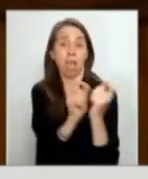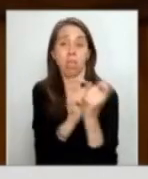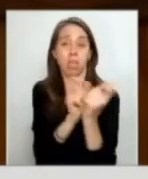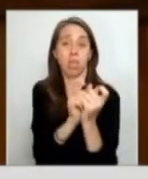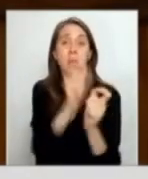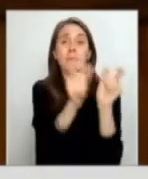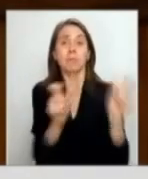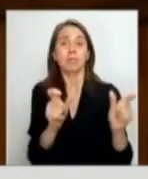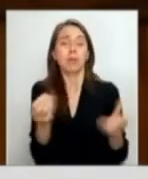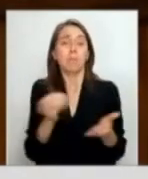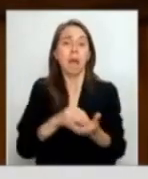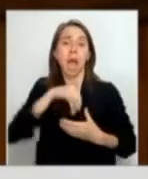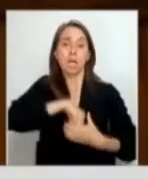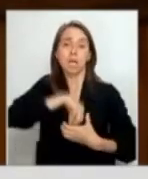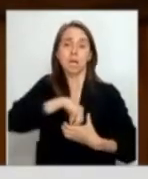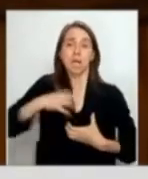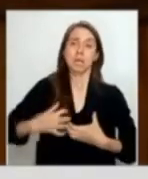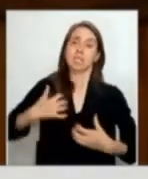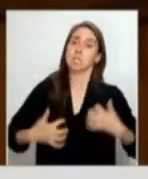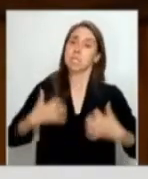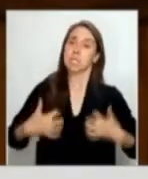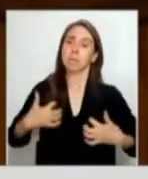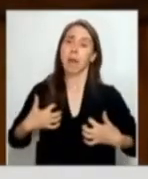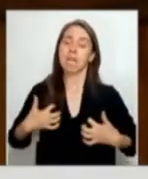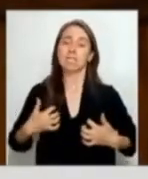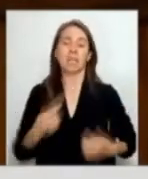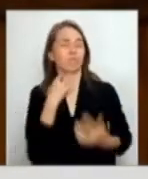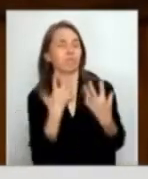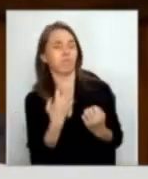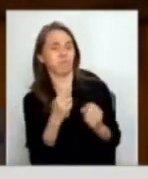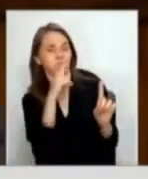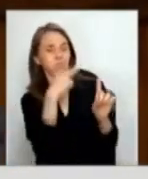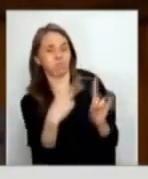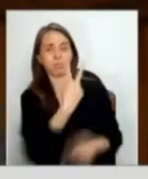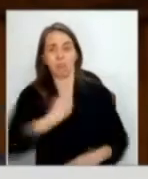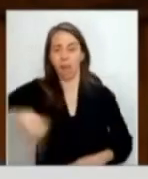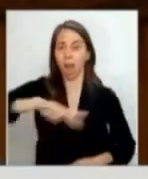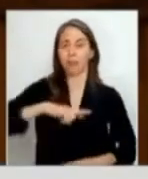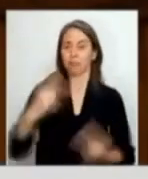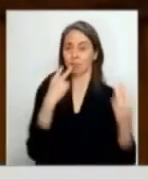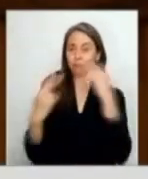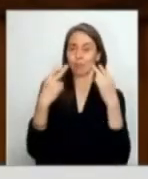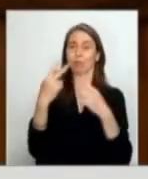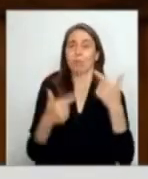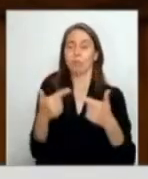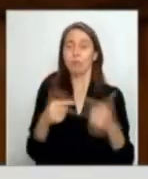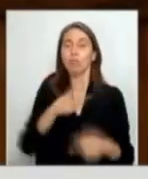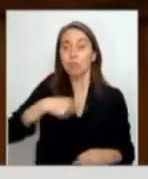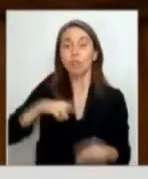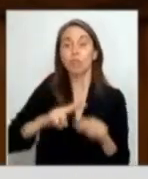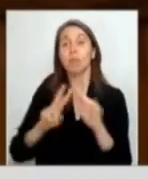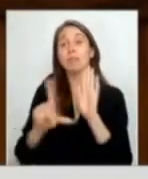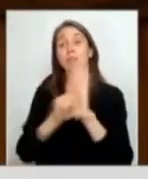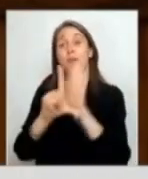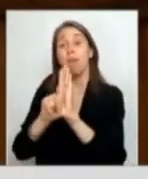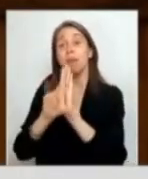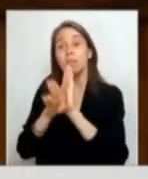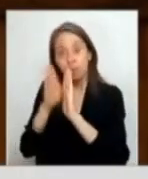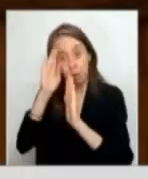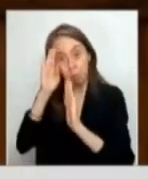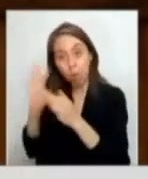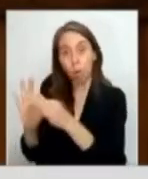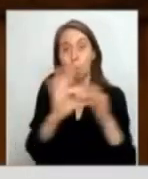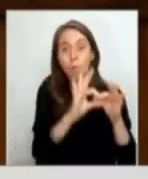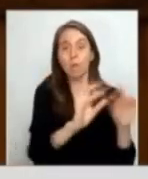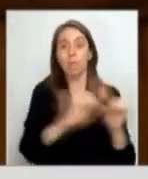gente hacia nosotros los políticos. Nuestra labor entonces como legisladores es buscar unidad en la diversidad, superar nuestras diferencias cuando